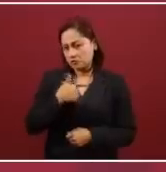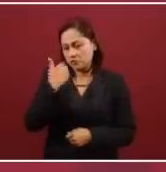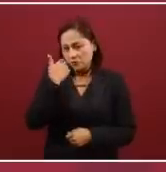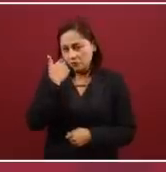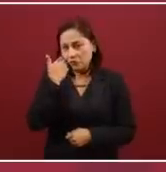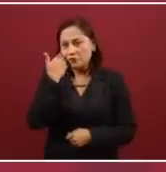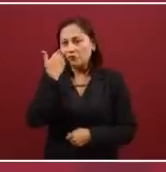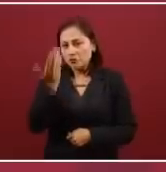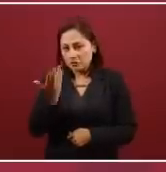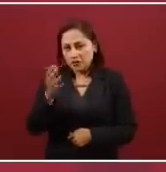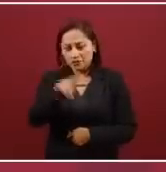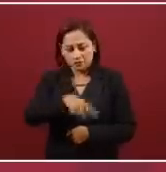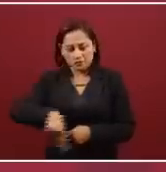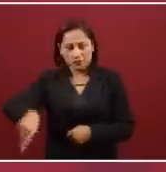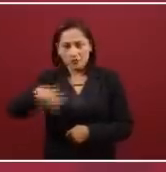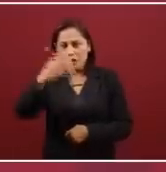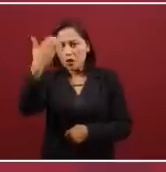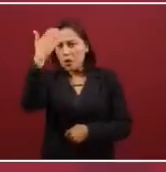que lo conocieran,